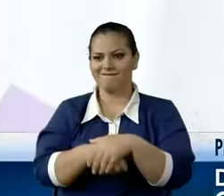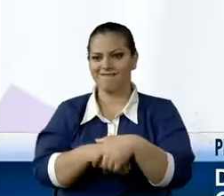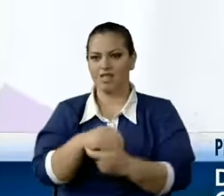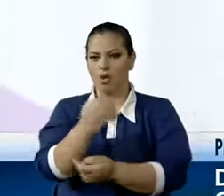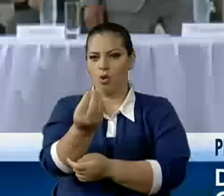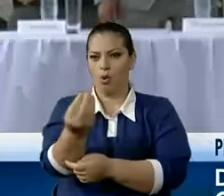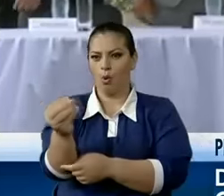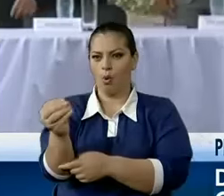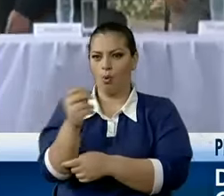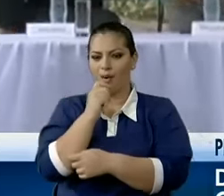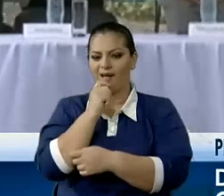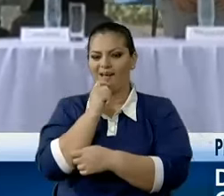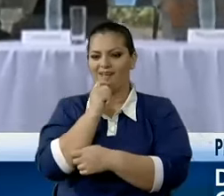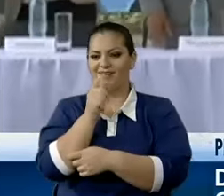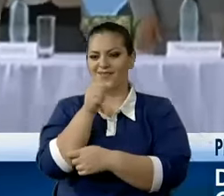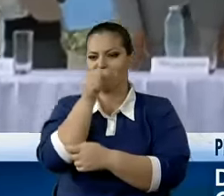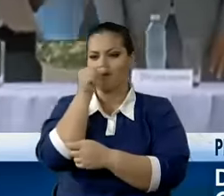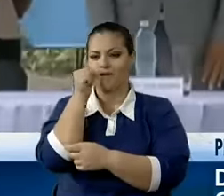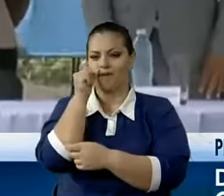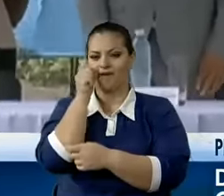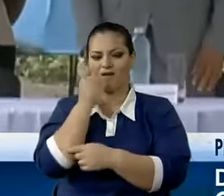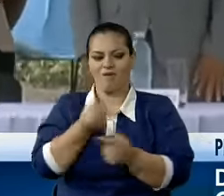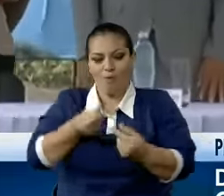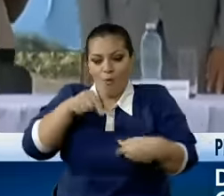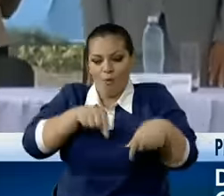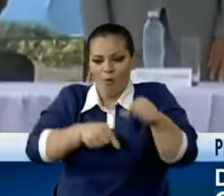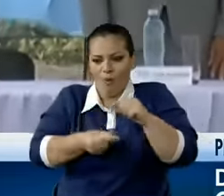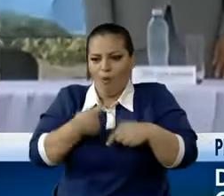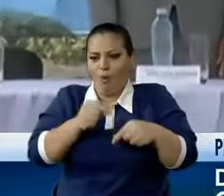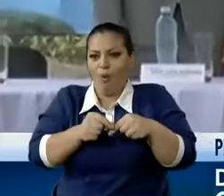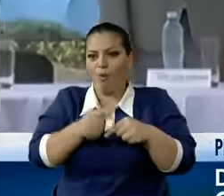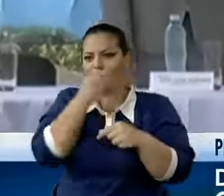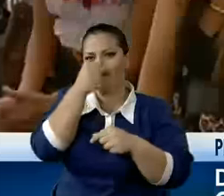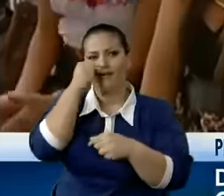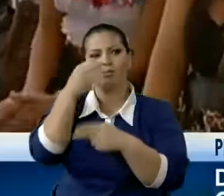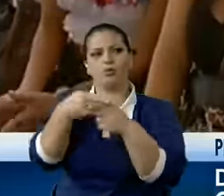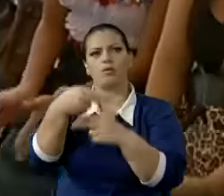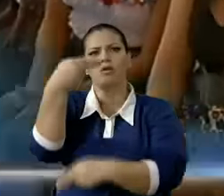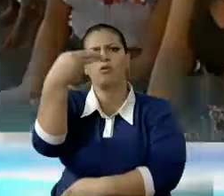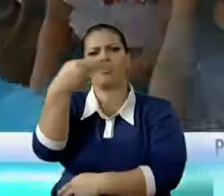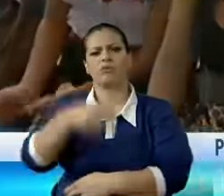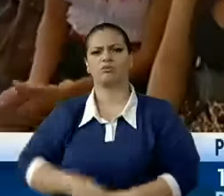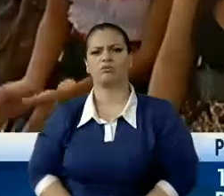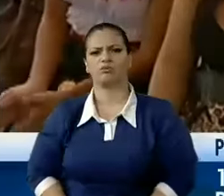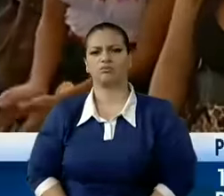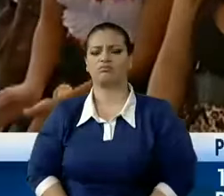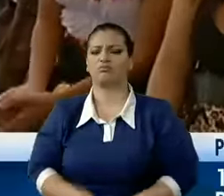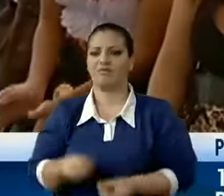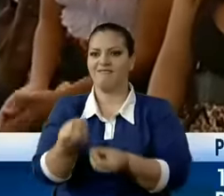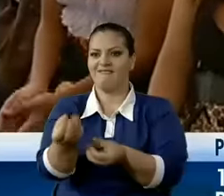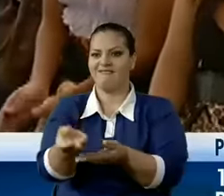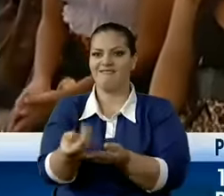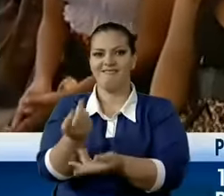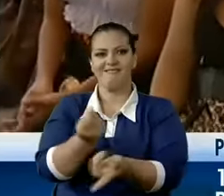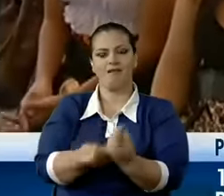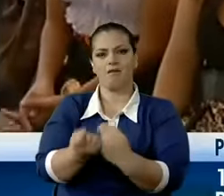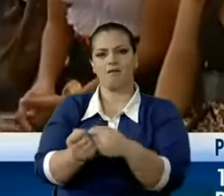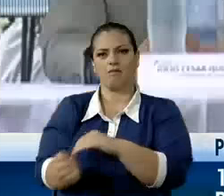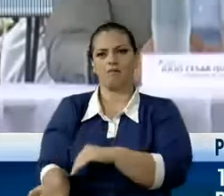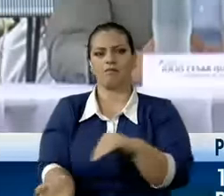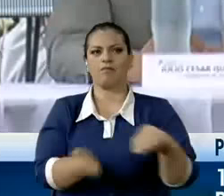llamó la H. Aprovechó el espacio para justificar el pago de los 112 millones de dólares al consorcio Chevron